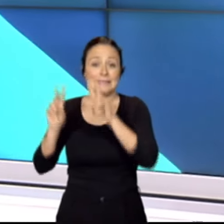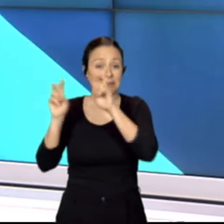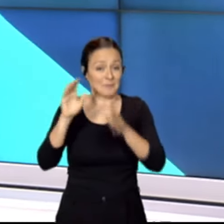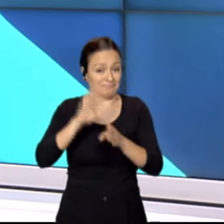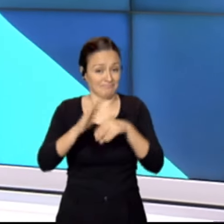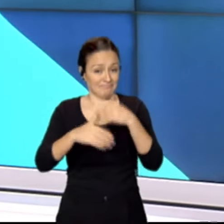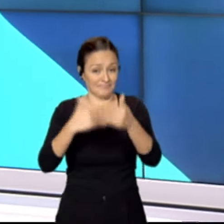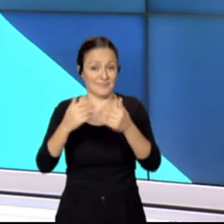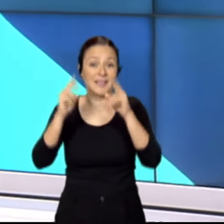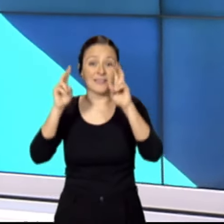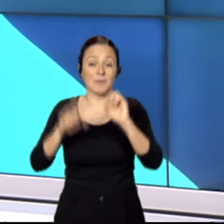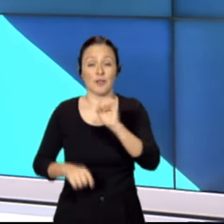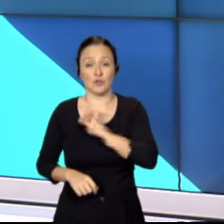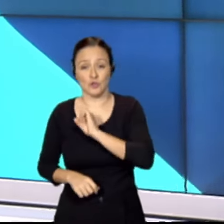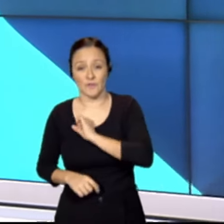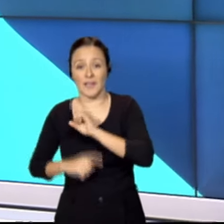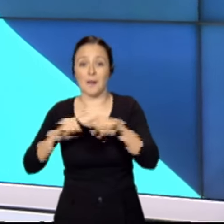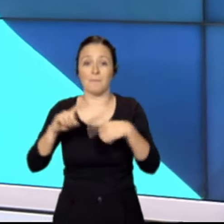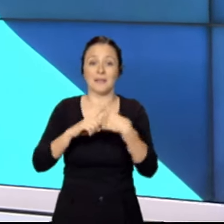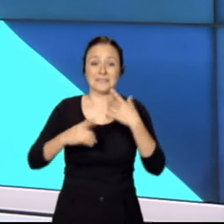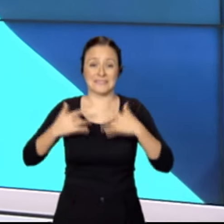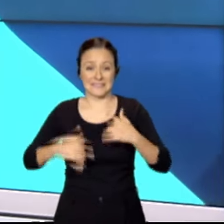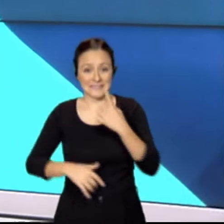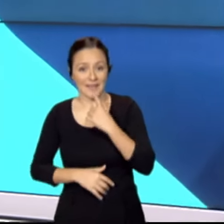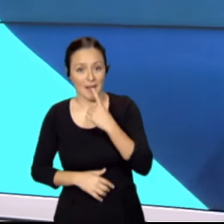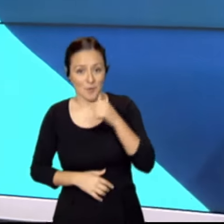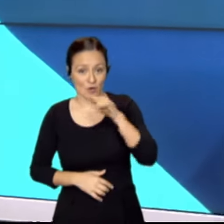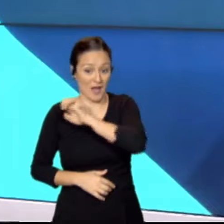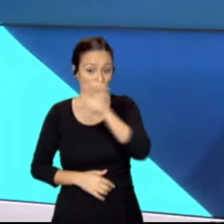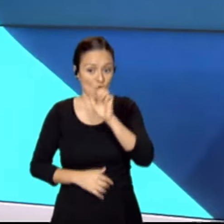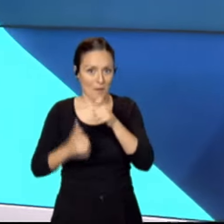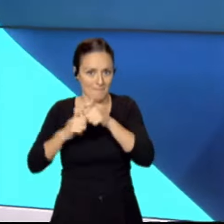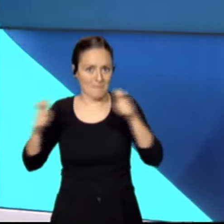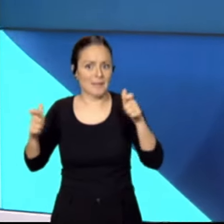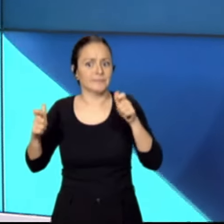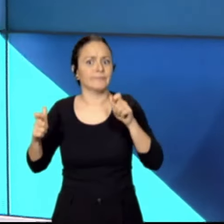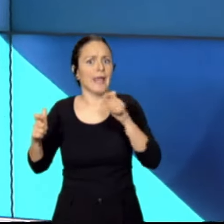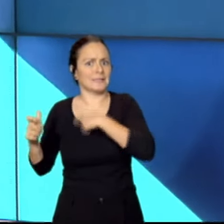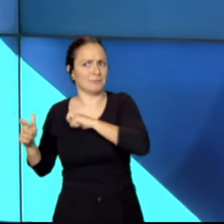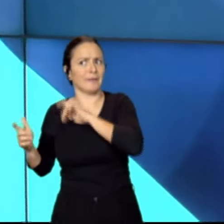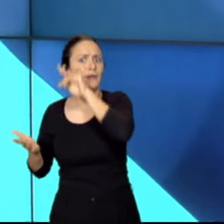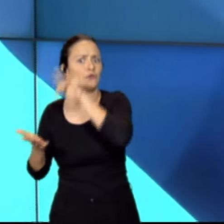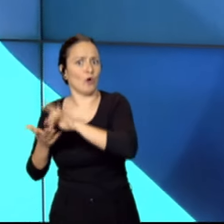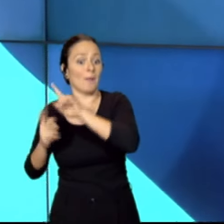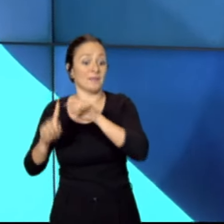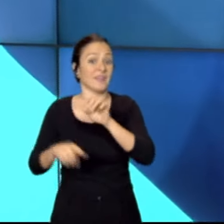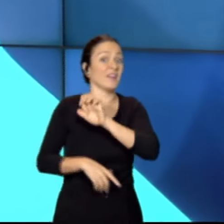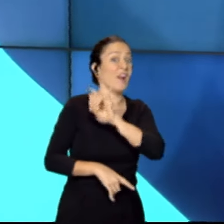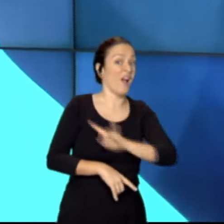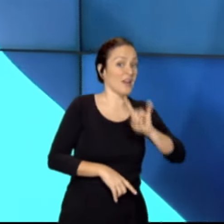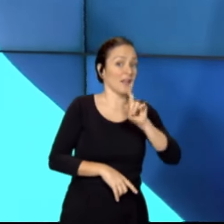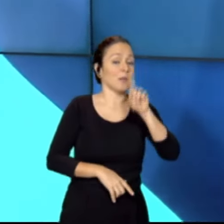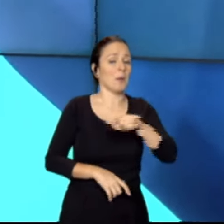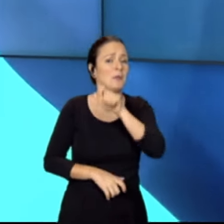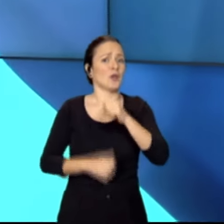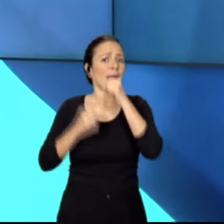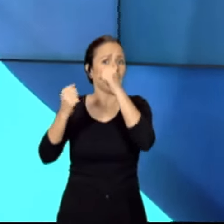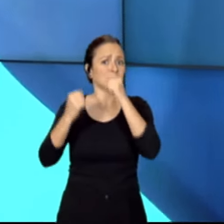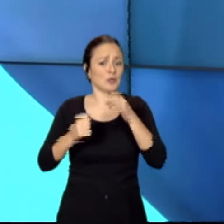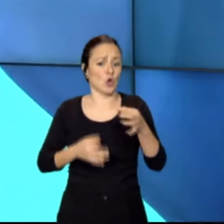los casos de tofer y de sarampión en Europa esos casos también han llegado a España incluso a Canarias en cualquier caso los expertos y las expertas de las